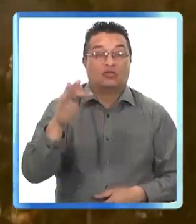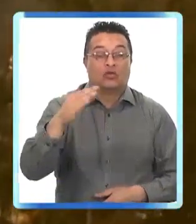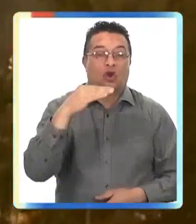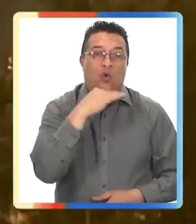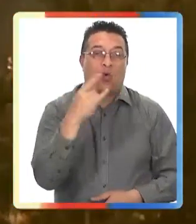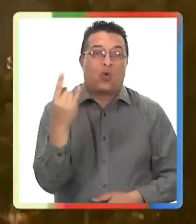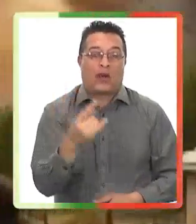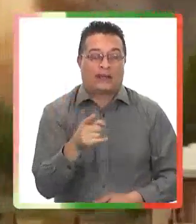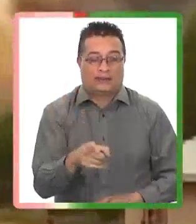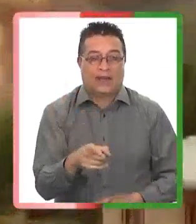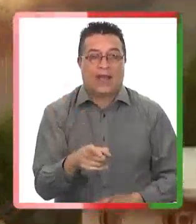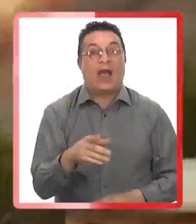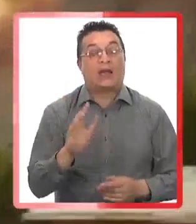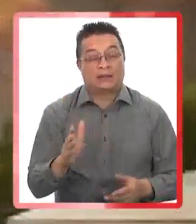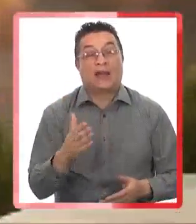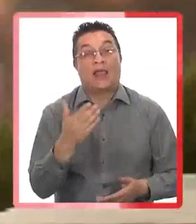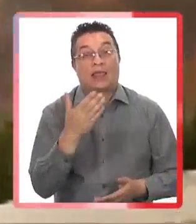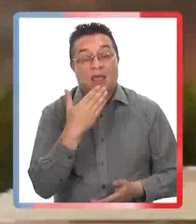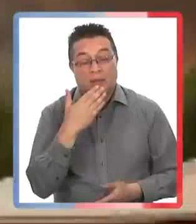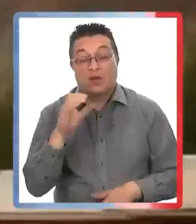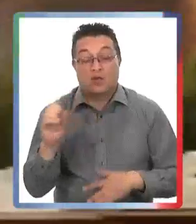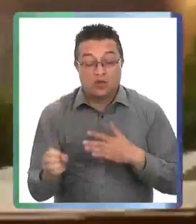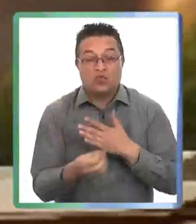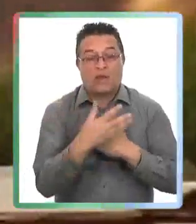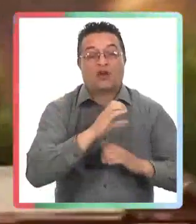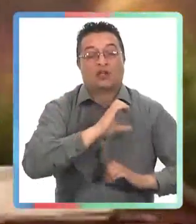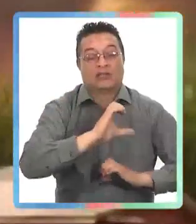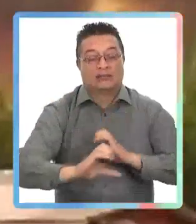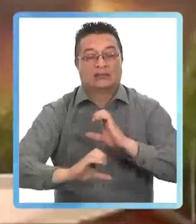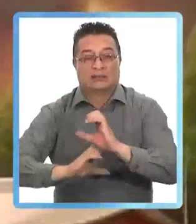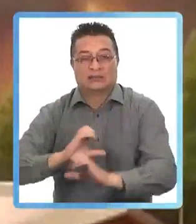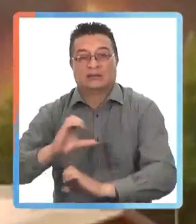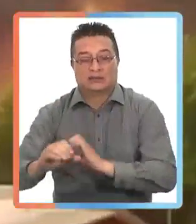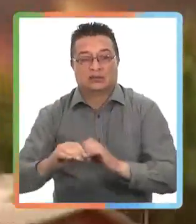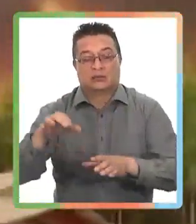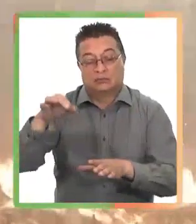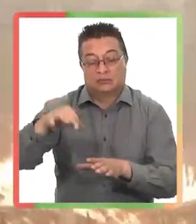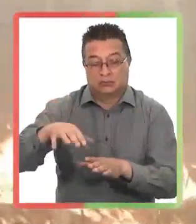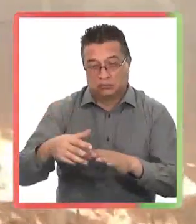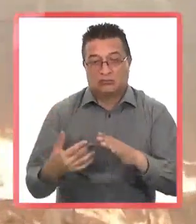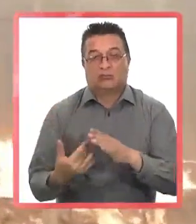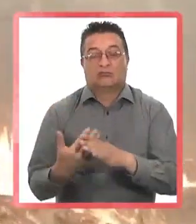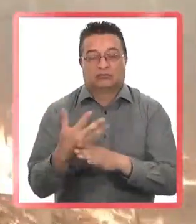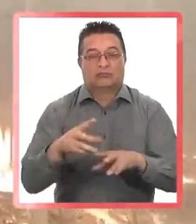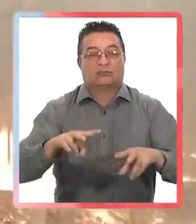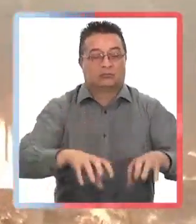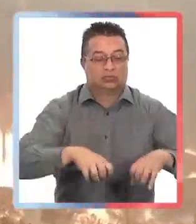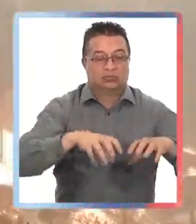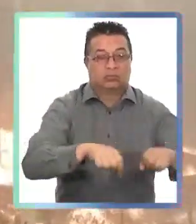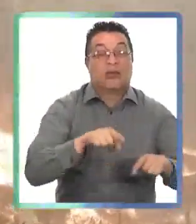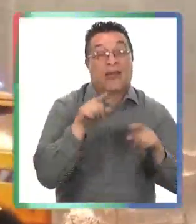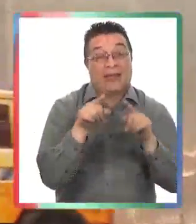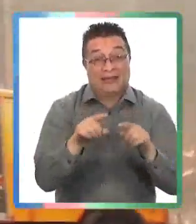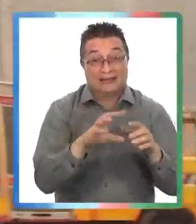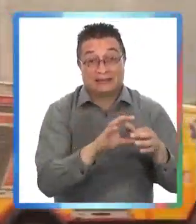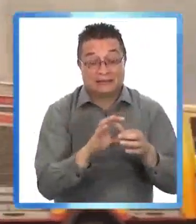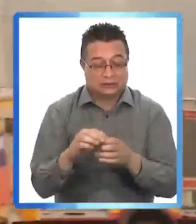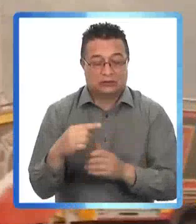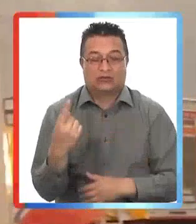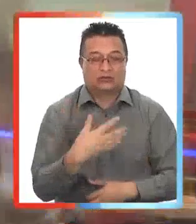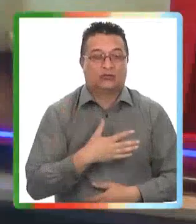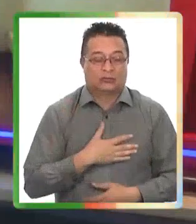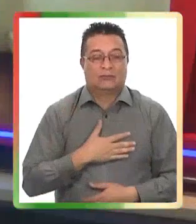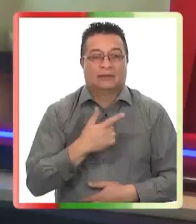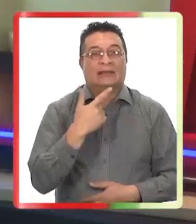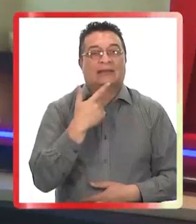de cultivo, siembra, de cosecha. Entonces, en ese sentido, nos interesa, y el plan incluye, ¿cierto?, acciones